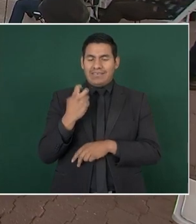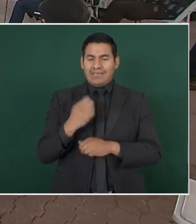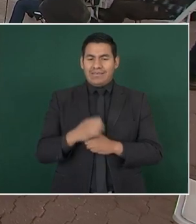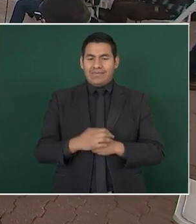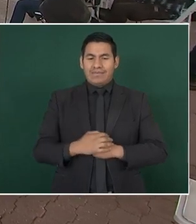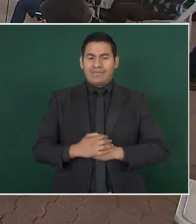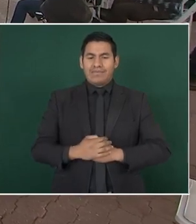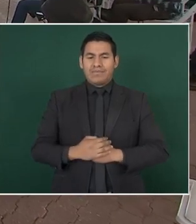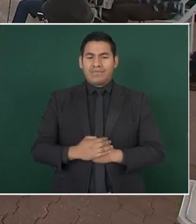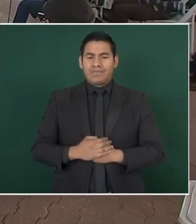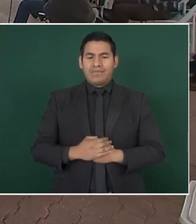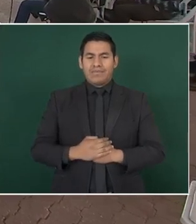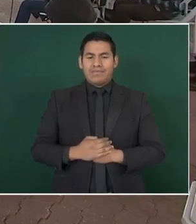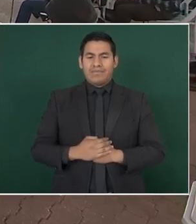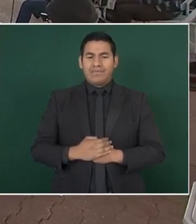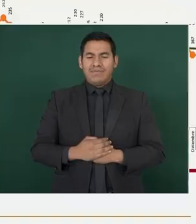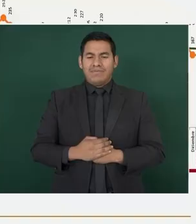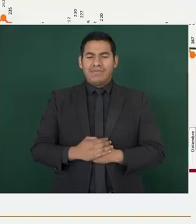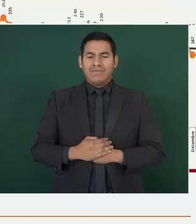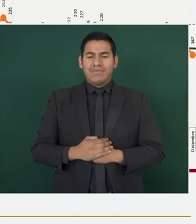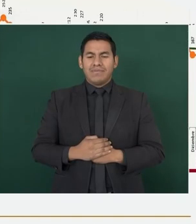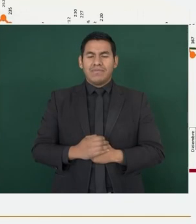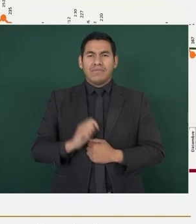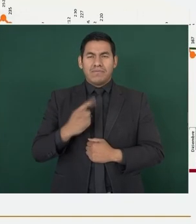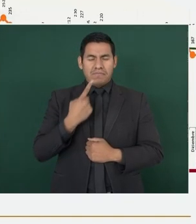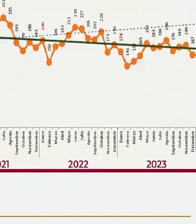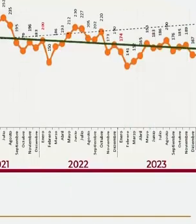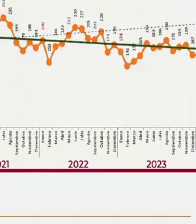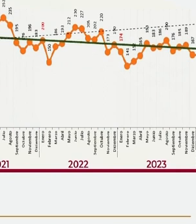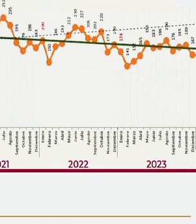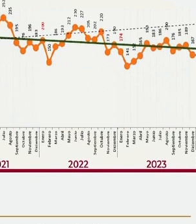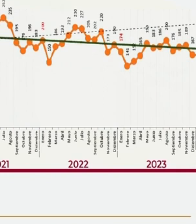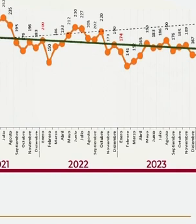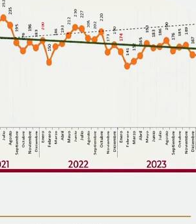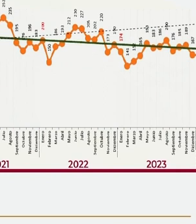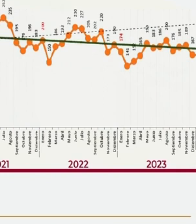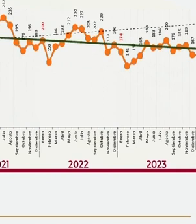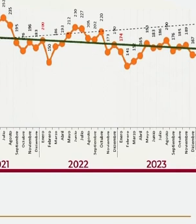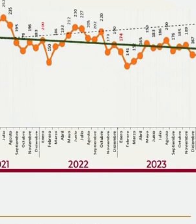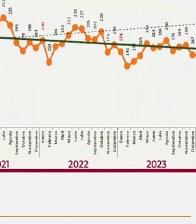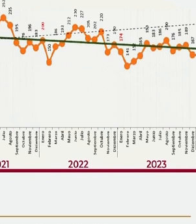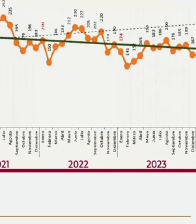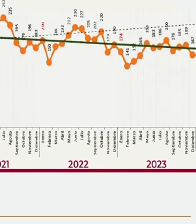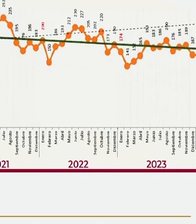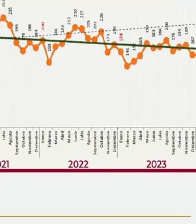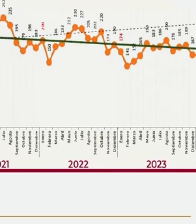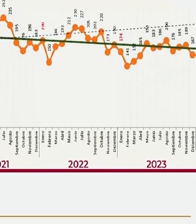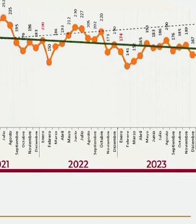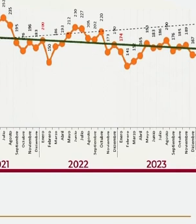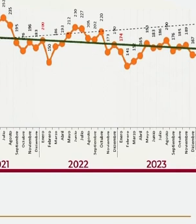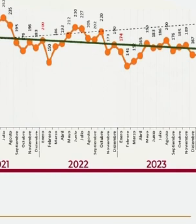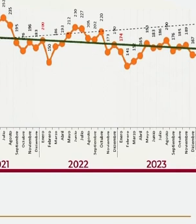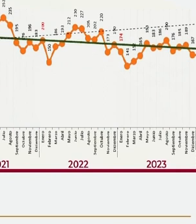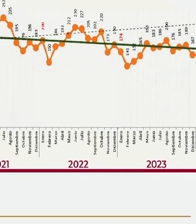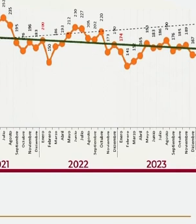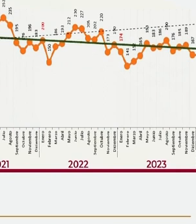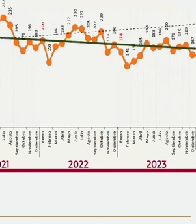Este es un comportamiento parecido a lo